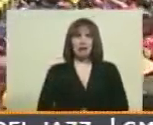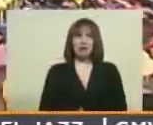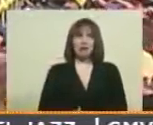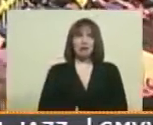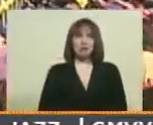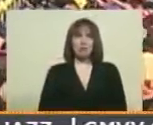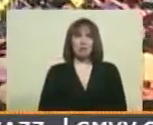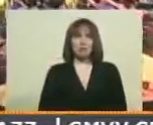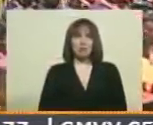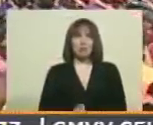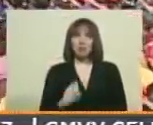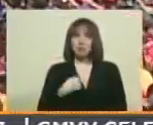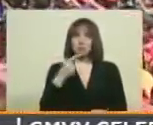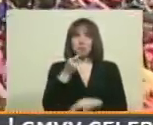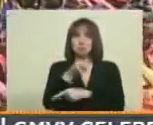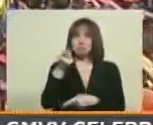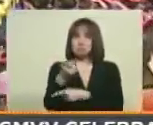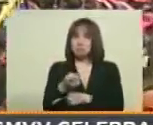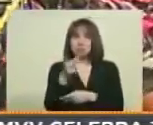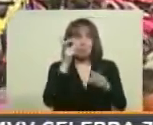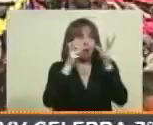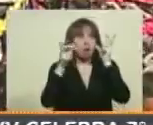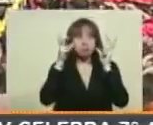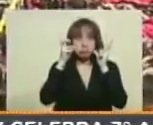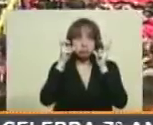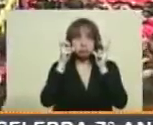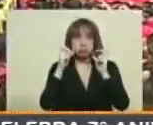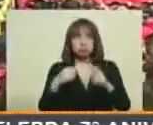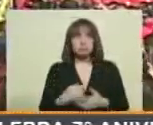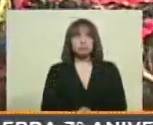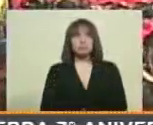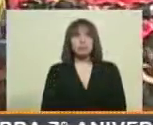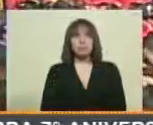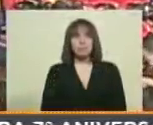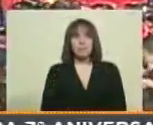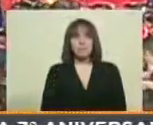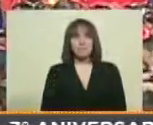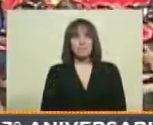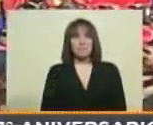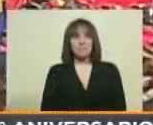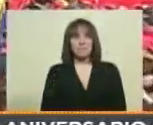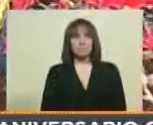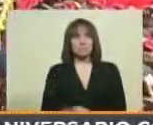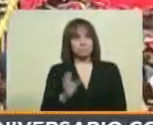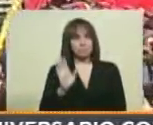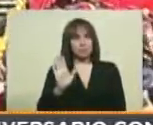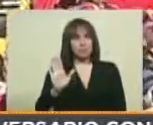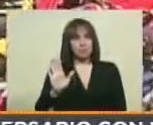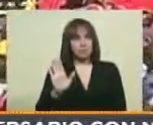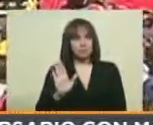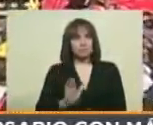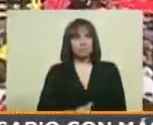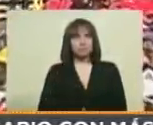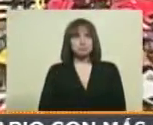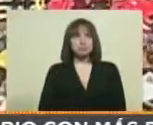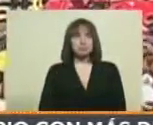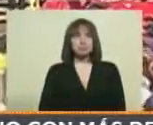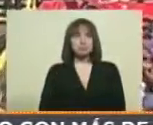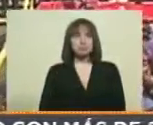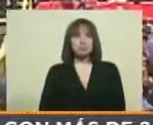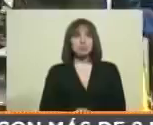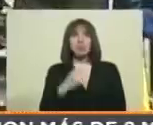yo le di una orden o hoy escuché ya voy para allá ella dice